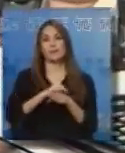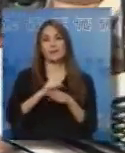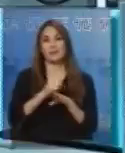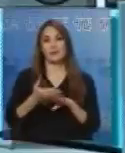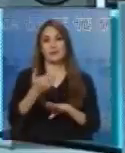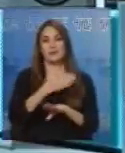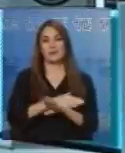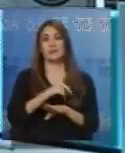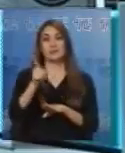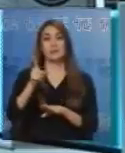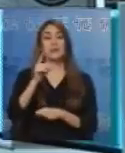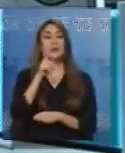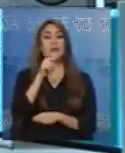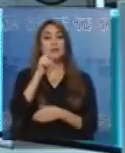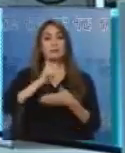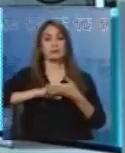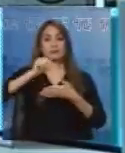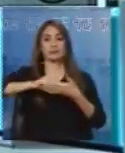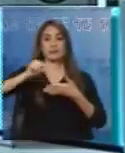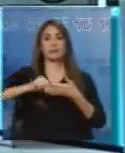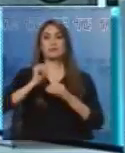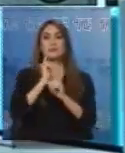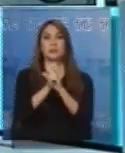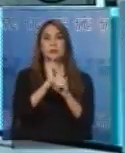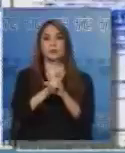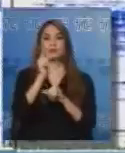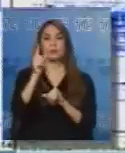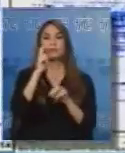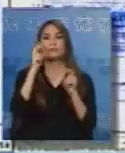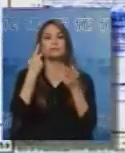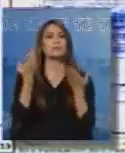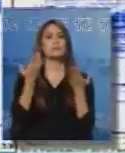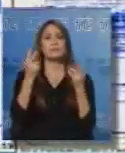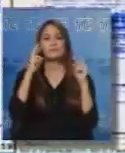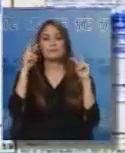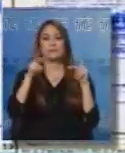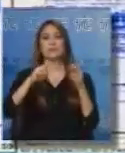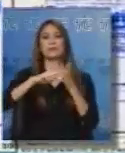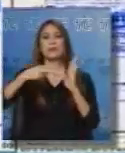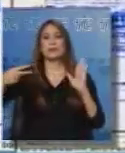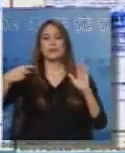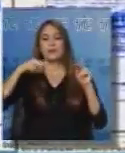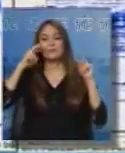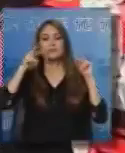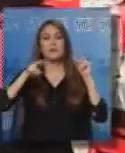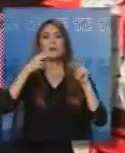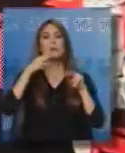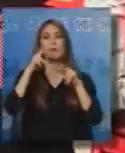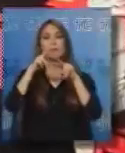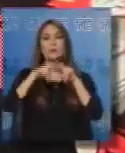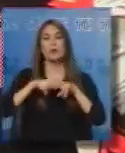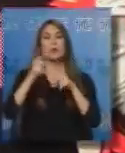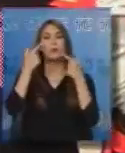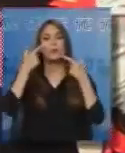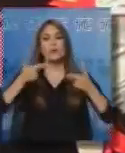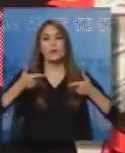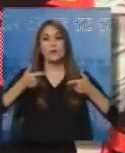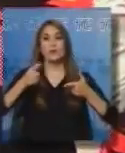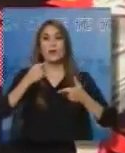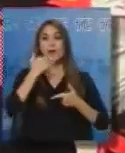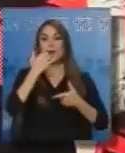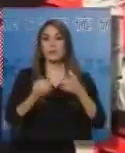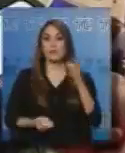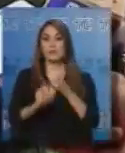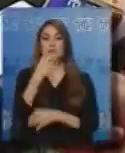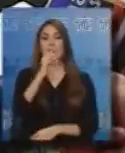Geofísico es la primera institución que tiene información de la actividad del volcán a través de sus instrumentos tecnológicos y el informe de los vigilantes que se encuentran en las